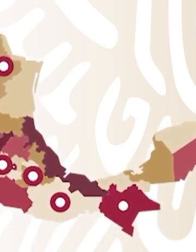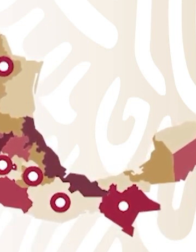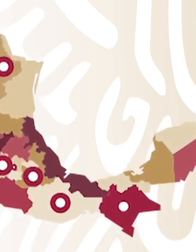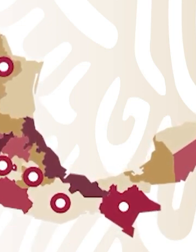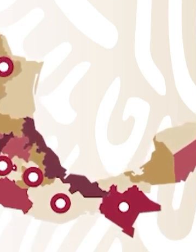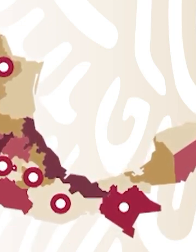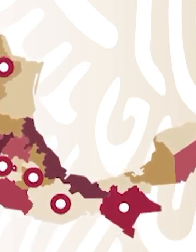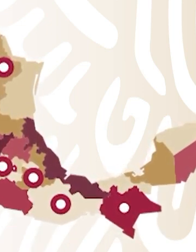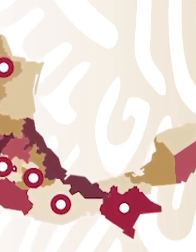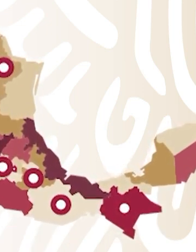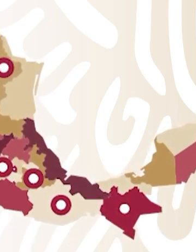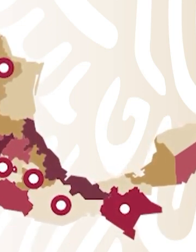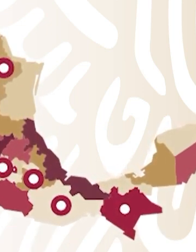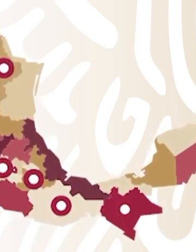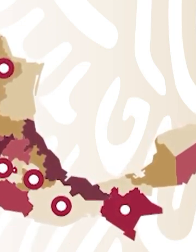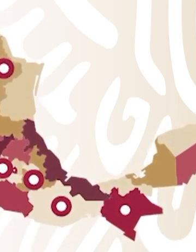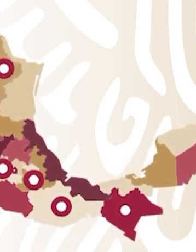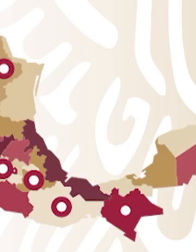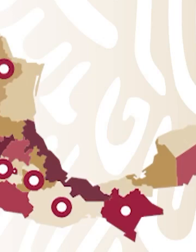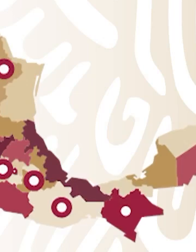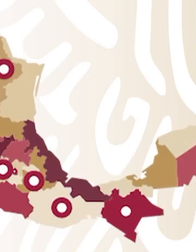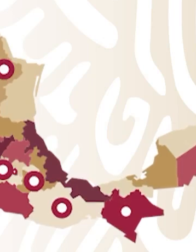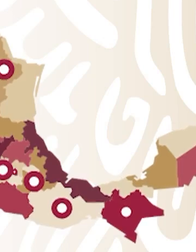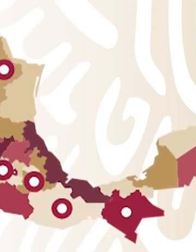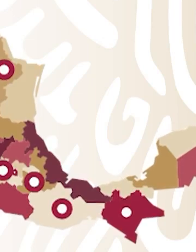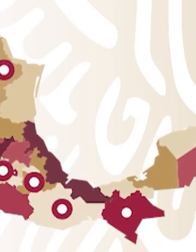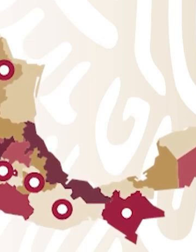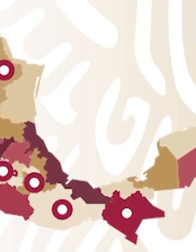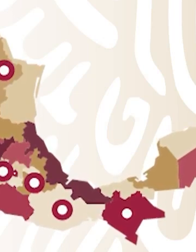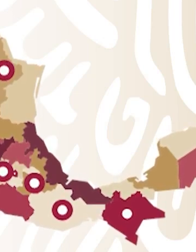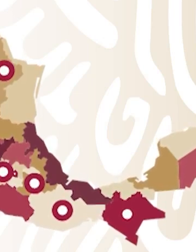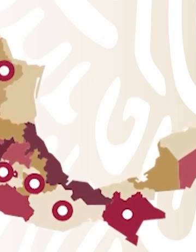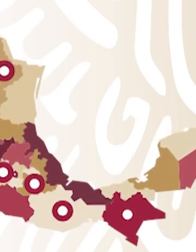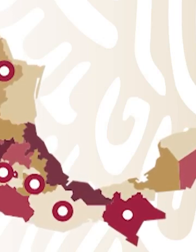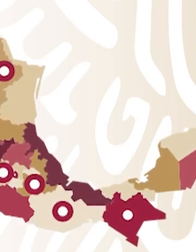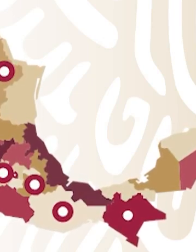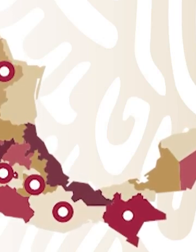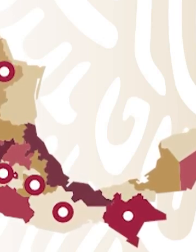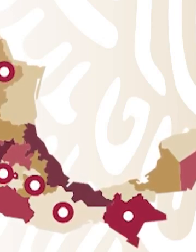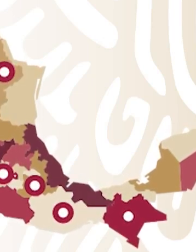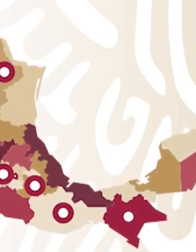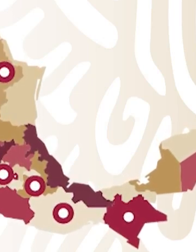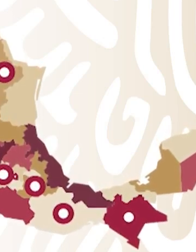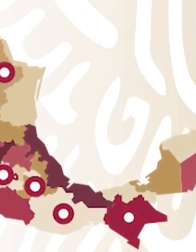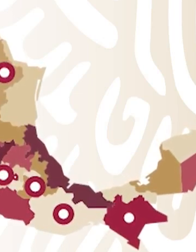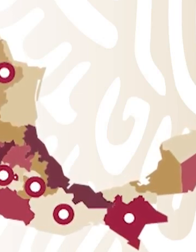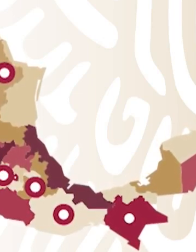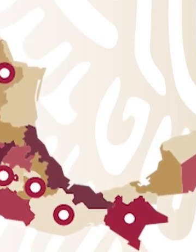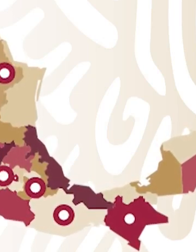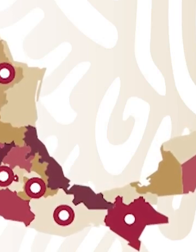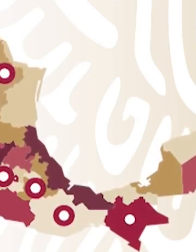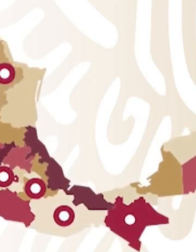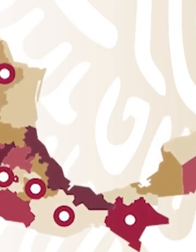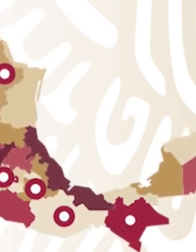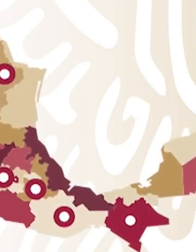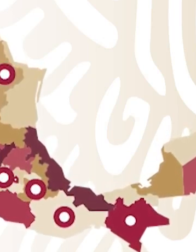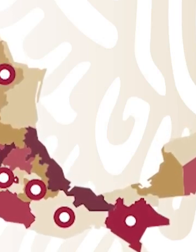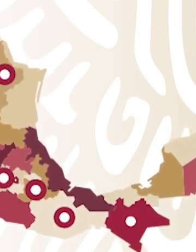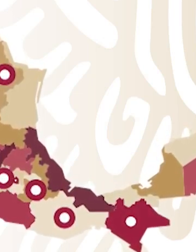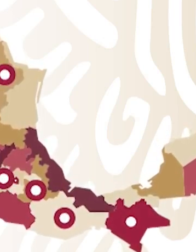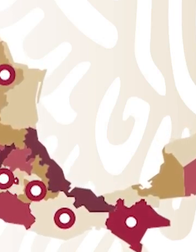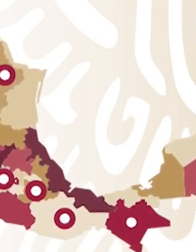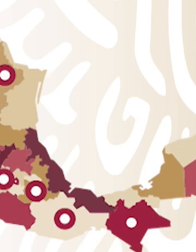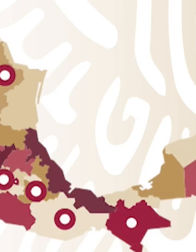resonadores magnéticos se distribuyeron en todo el país, acrecentando la infraestructura de hospitales regionales y